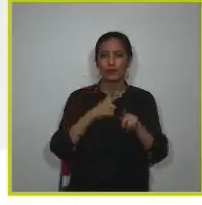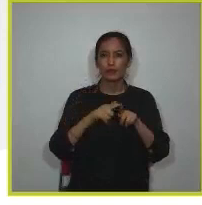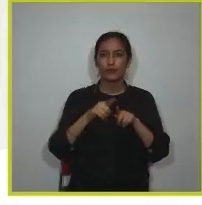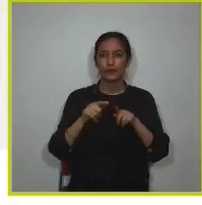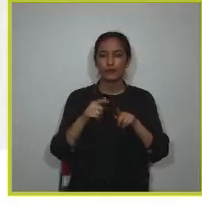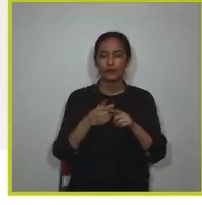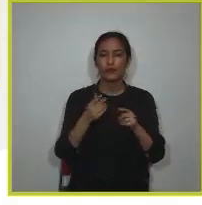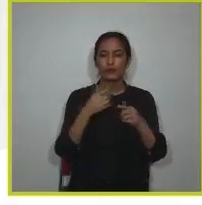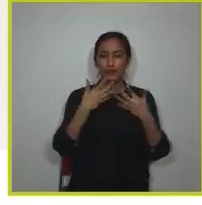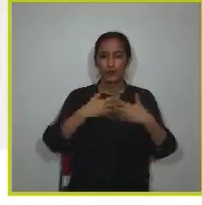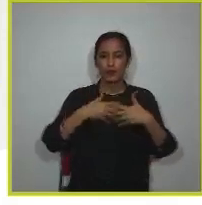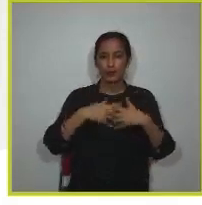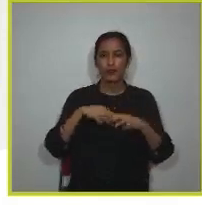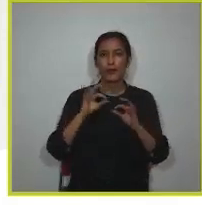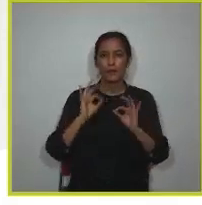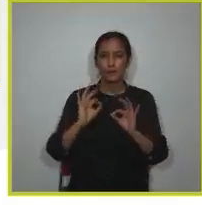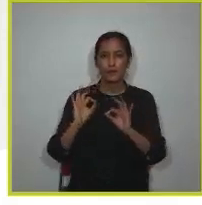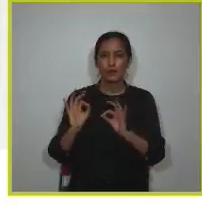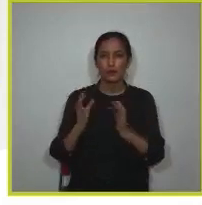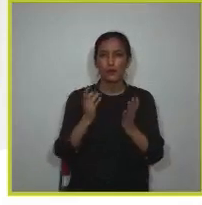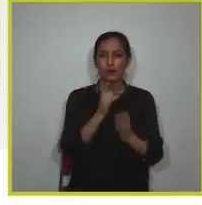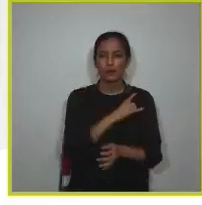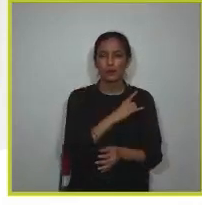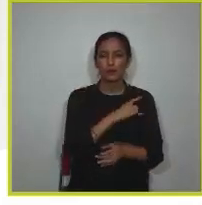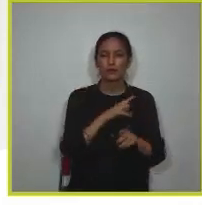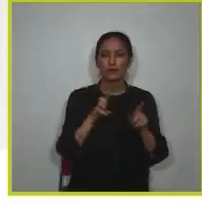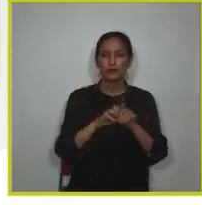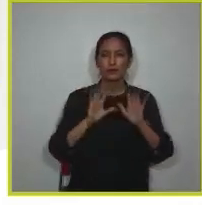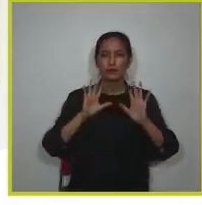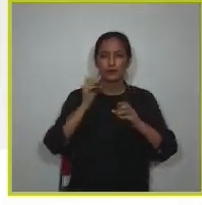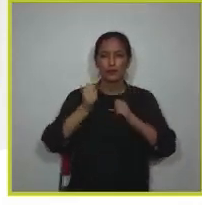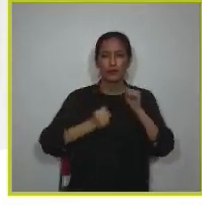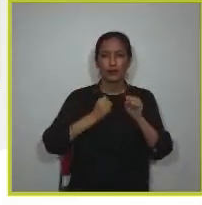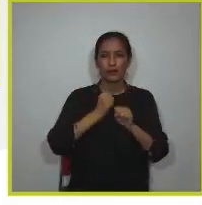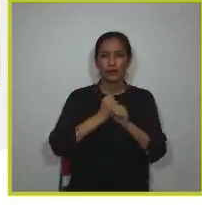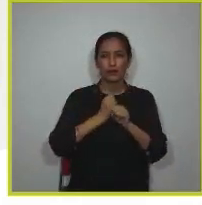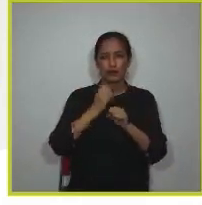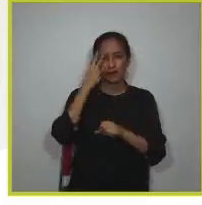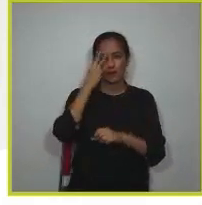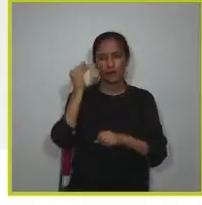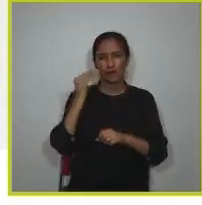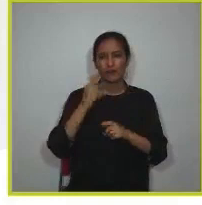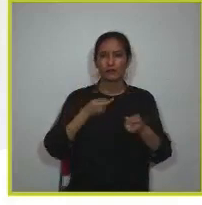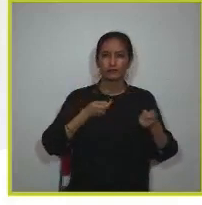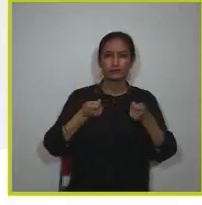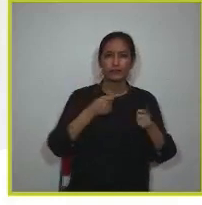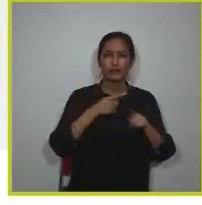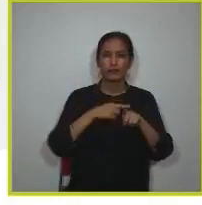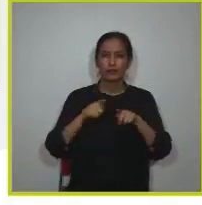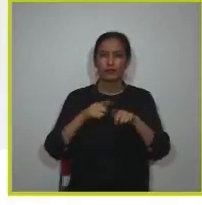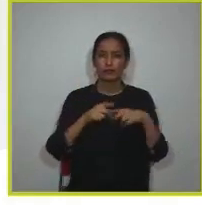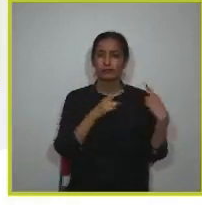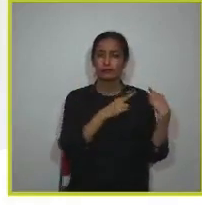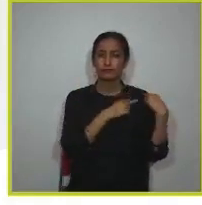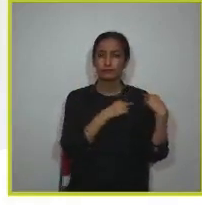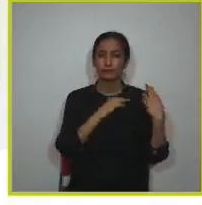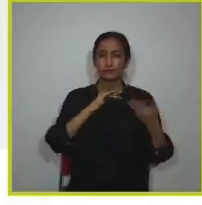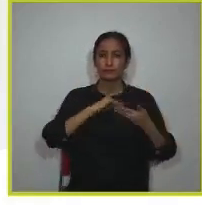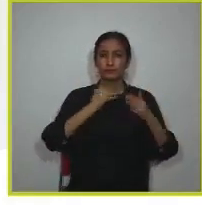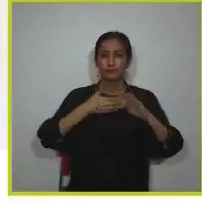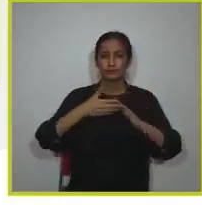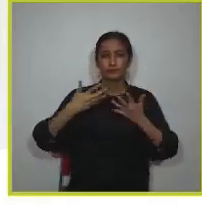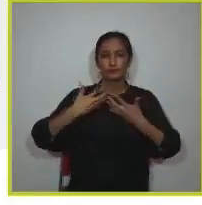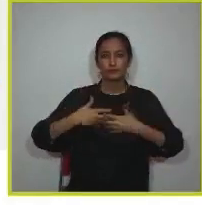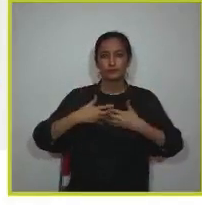por la escuela de dirección de la misma casa de estudios cuenta con diez años de experiencia en derecho administrativo y regulatorio responsabilidad social de empresas